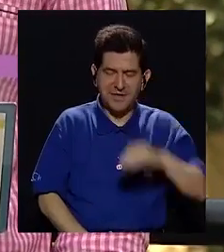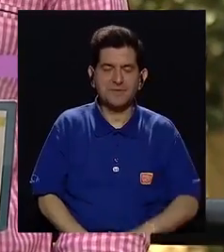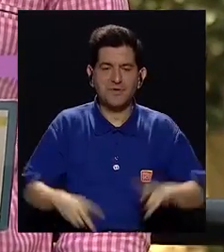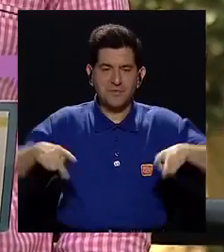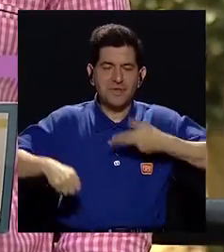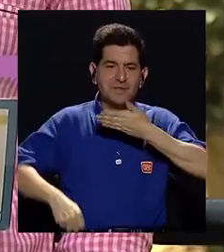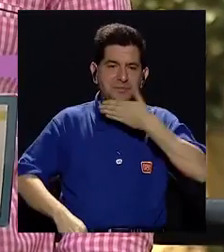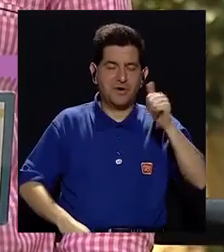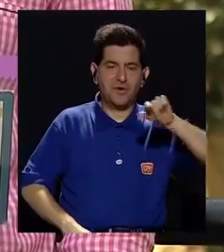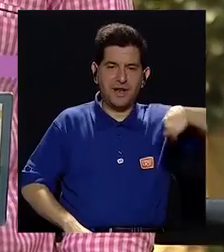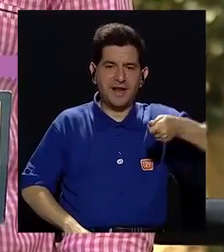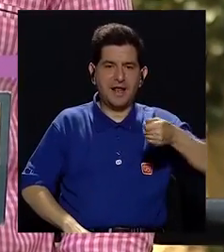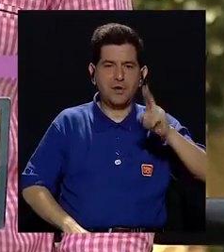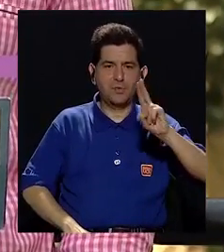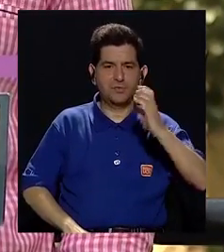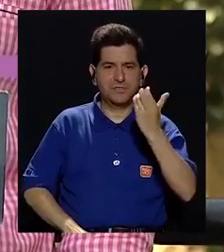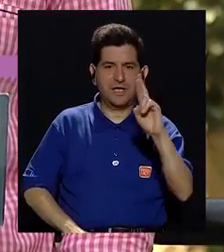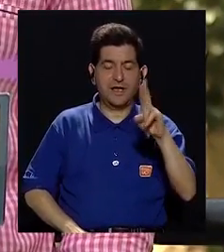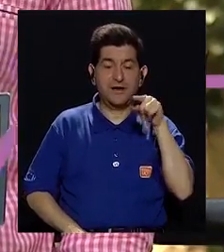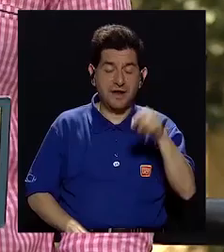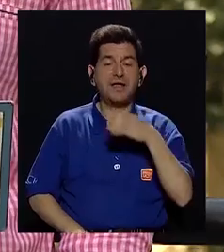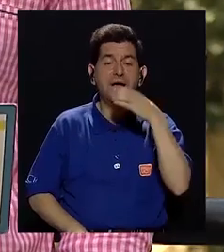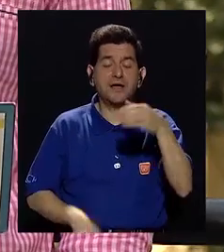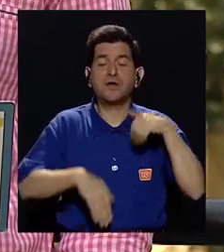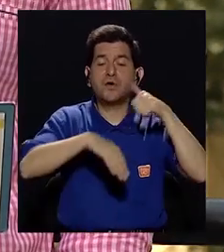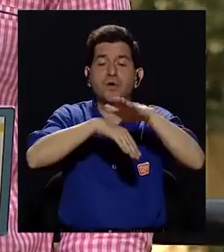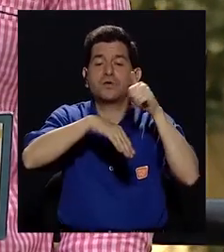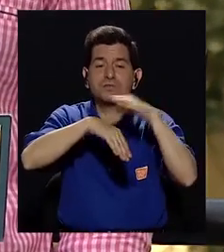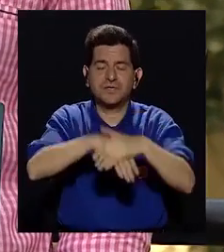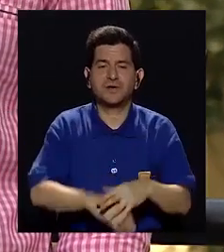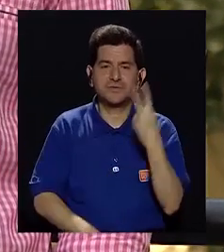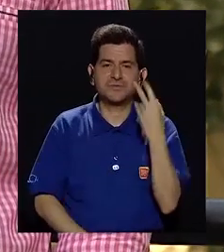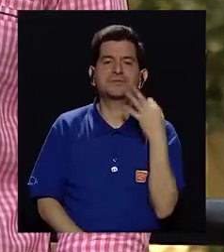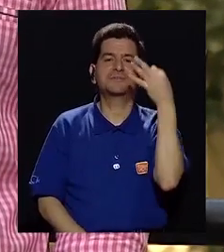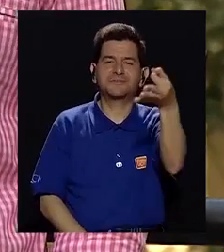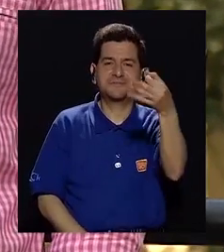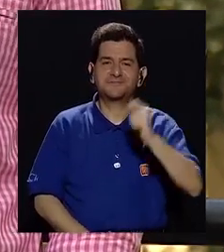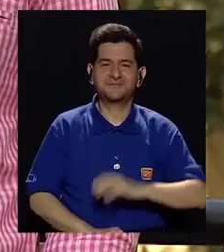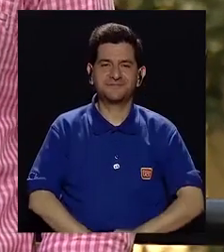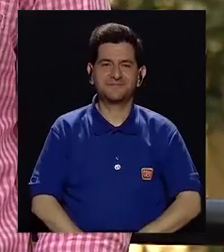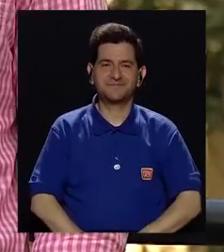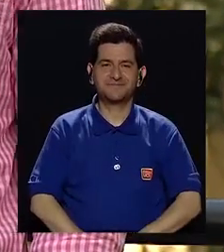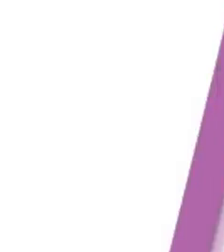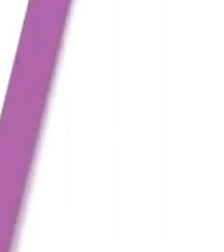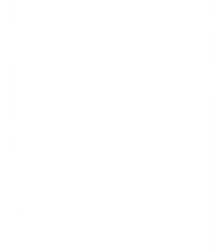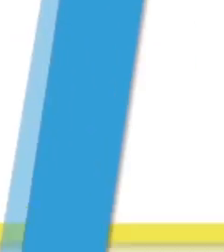en Facebook, Vivir Mejor, Canal UCR, y enviarnos ahí sus sugerencias. Hasta pronto.